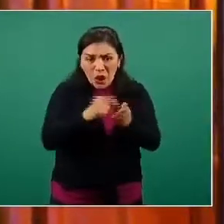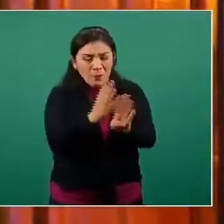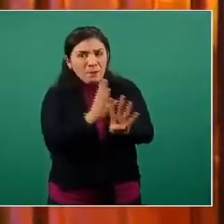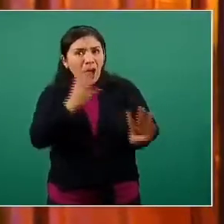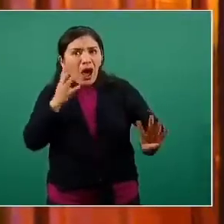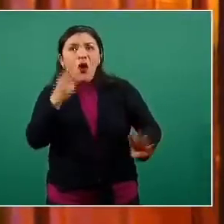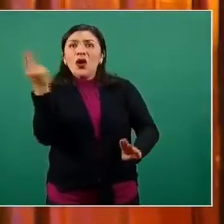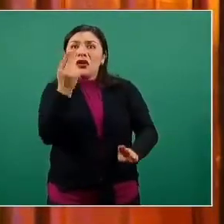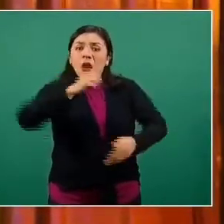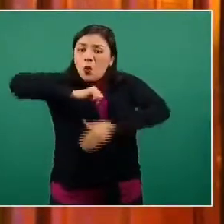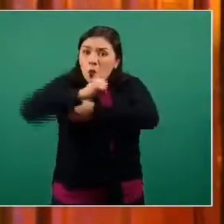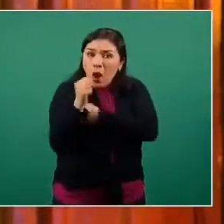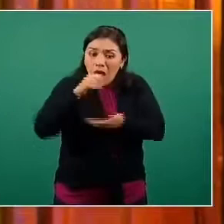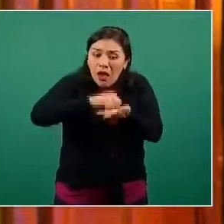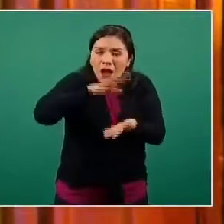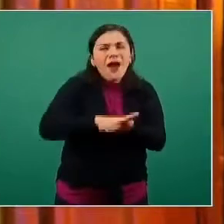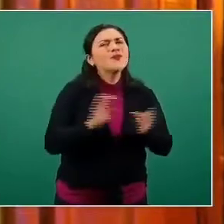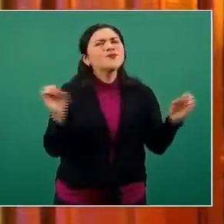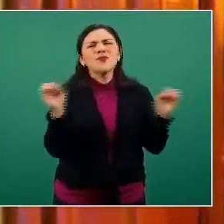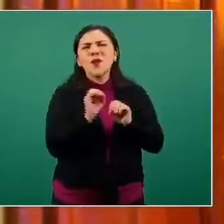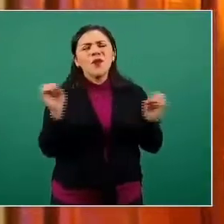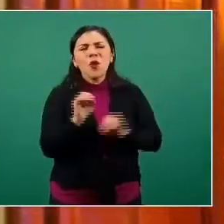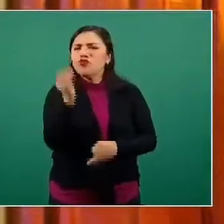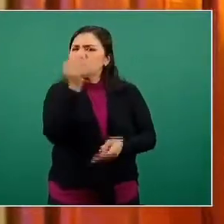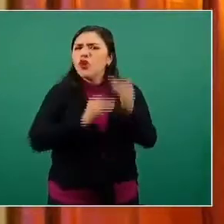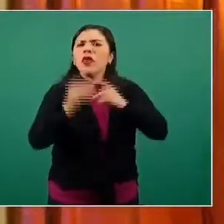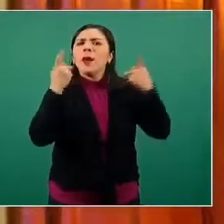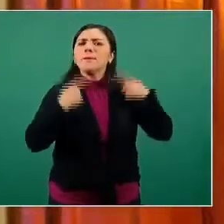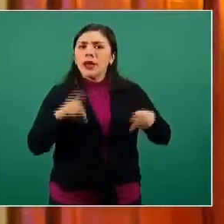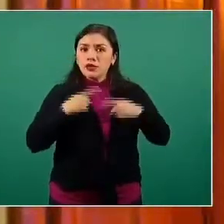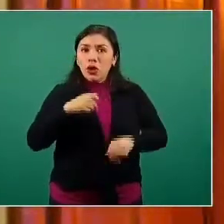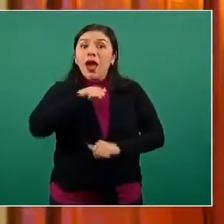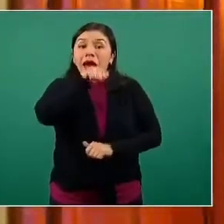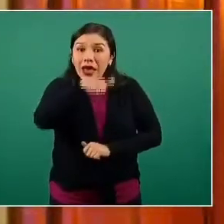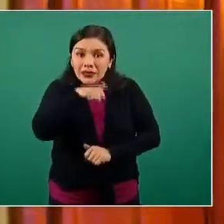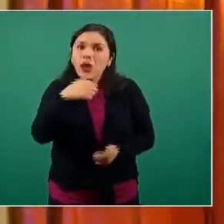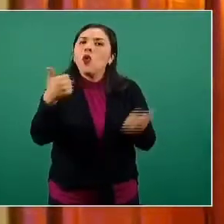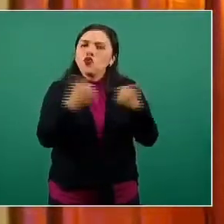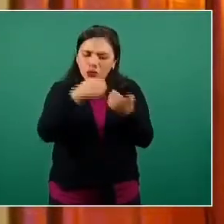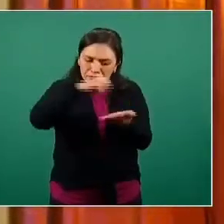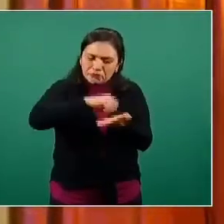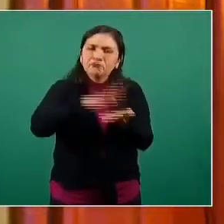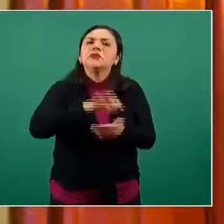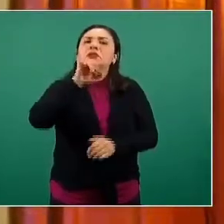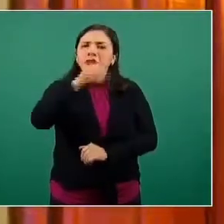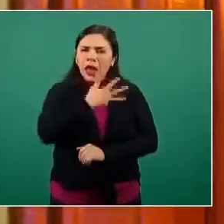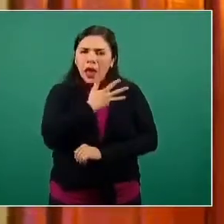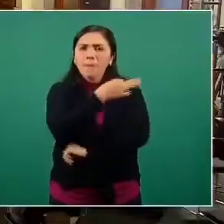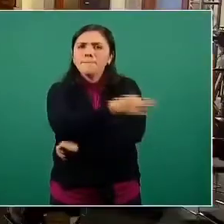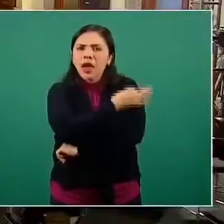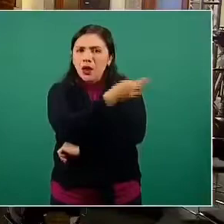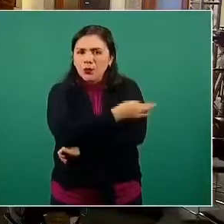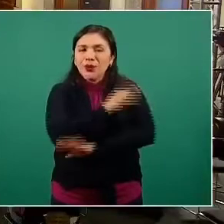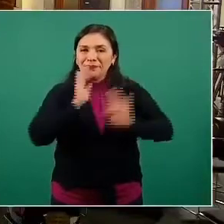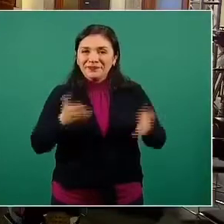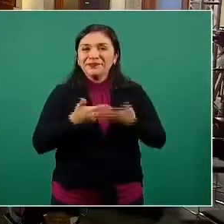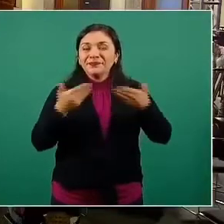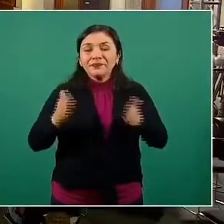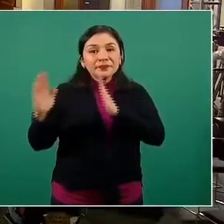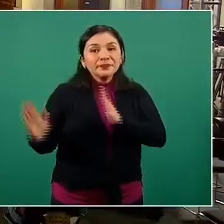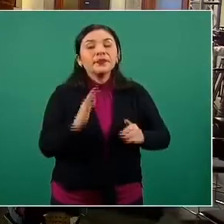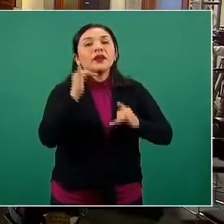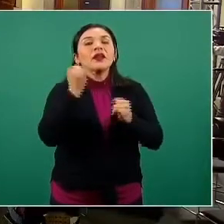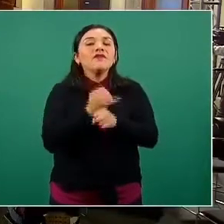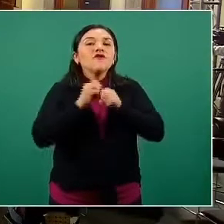no necesita hacer fila. Todas las personas adultas mayores serán registradas y serán vacunadas. Vamos a pasar al informe